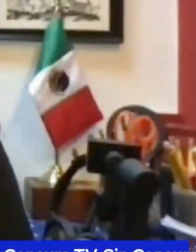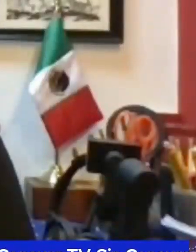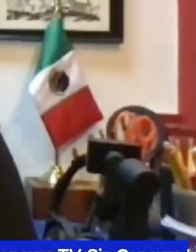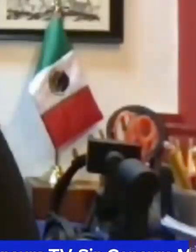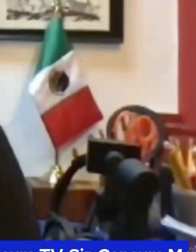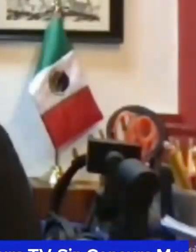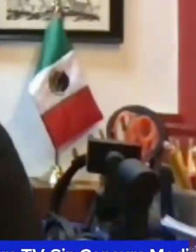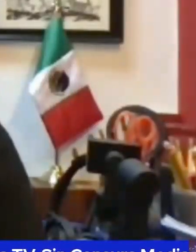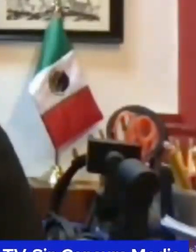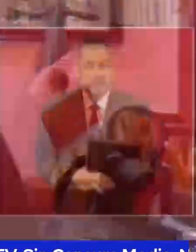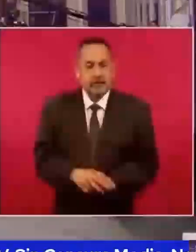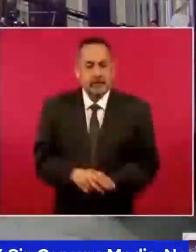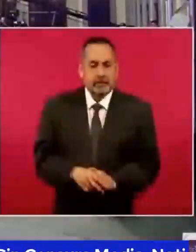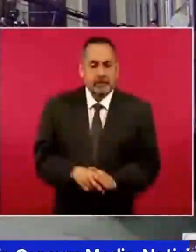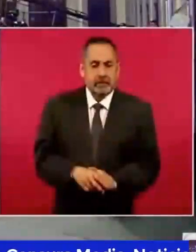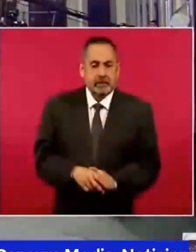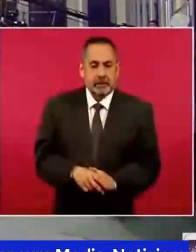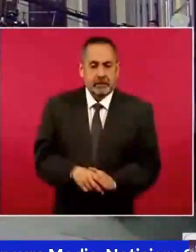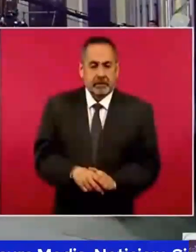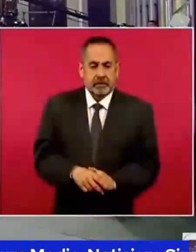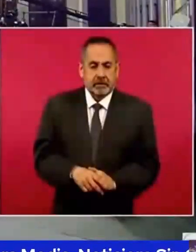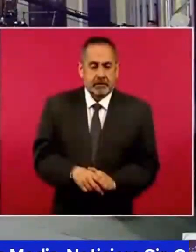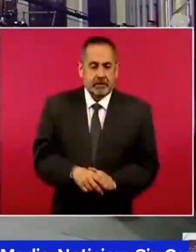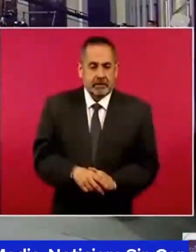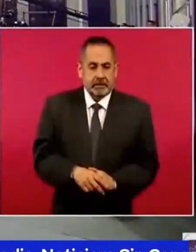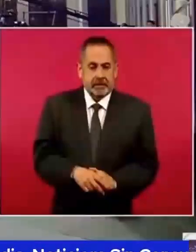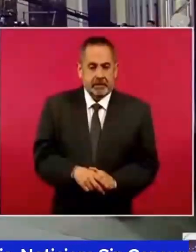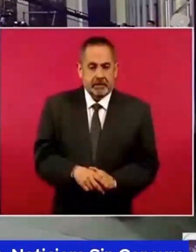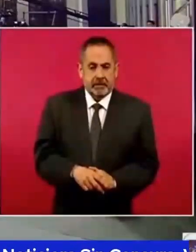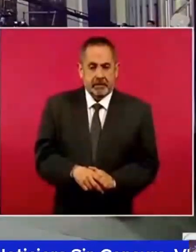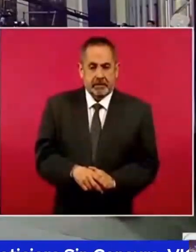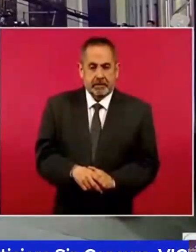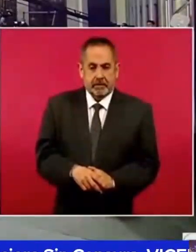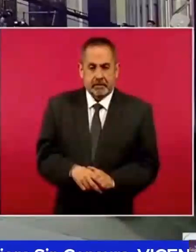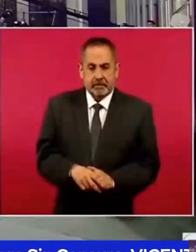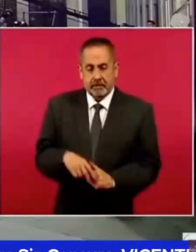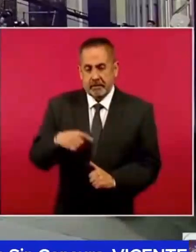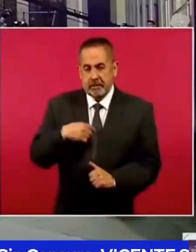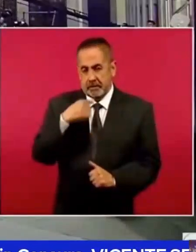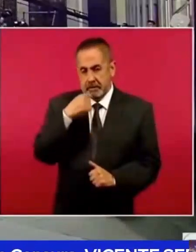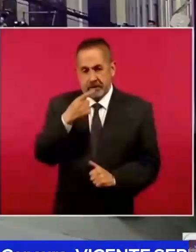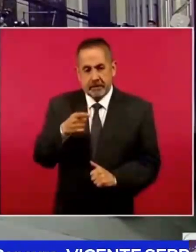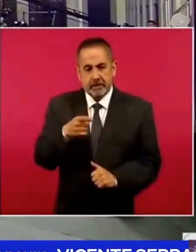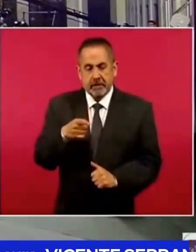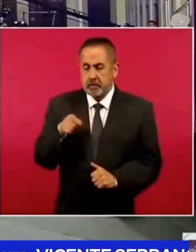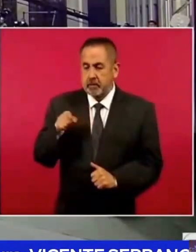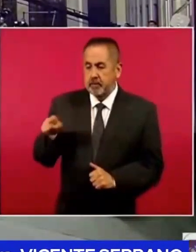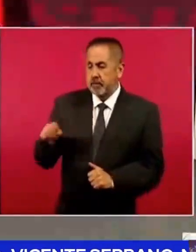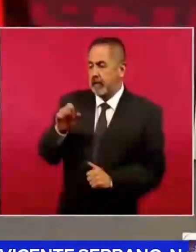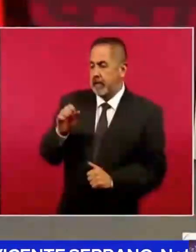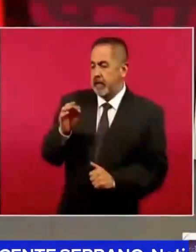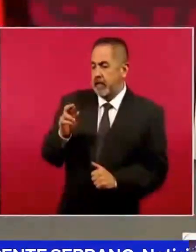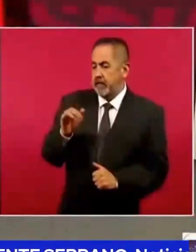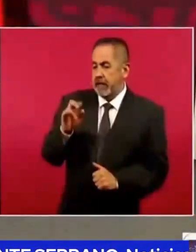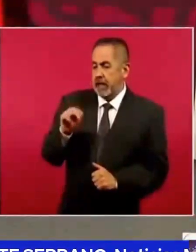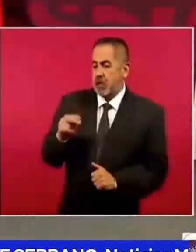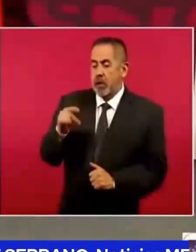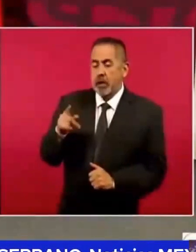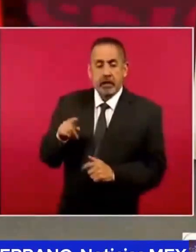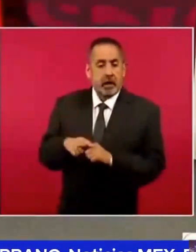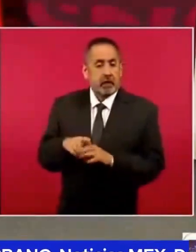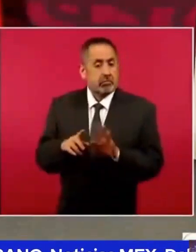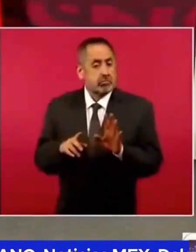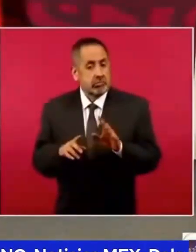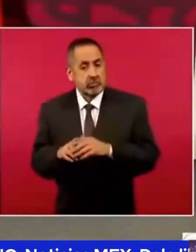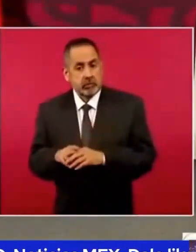Bueno, ahí vemos al presidente dando a conocer algo que no sabíamos,